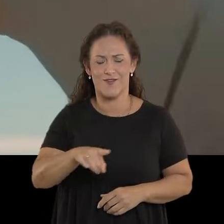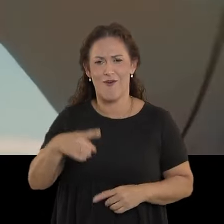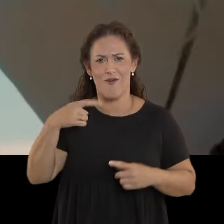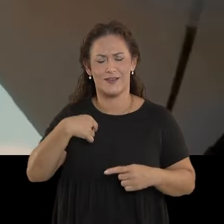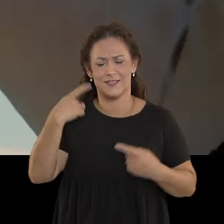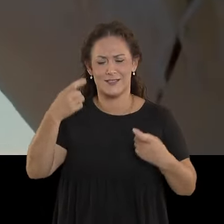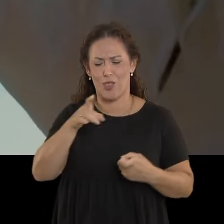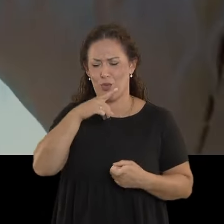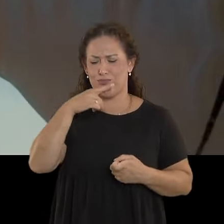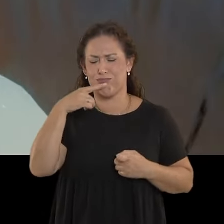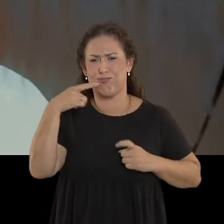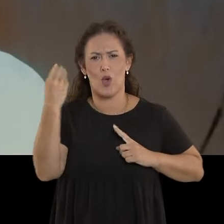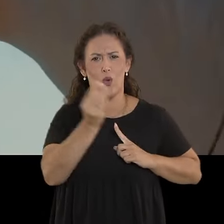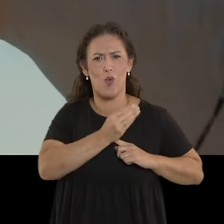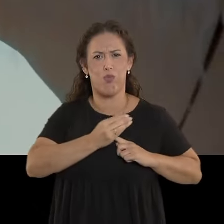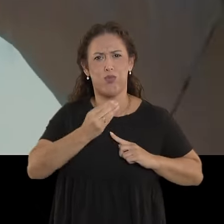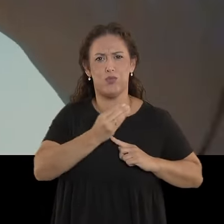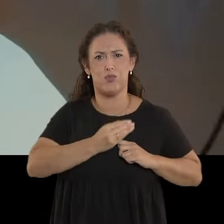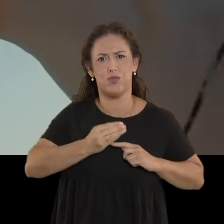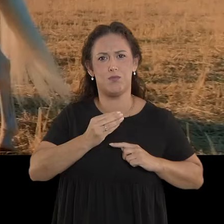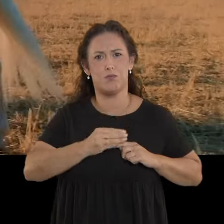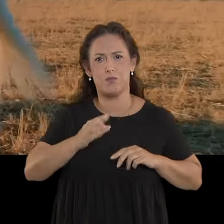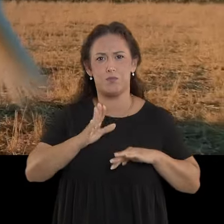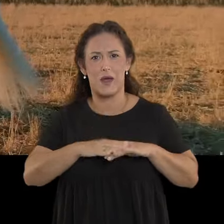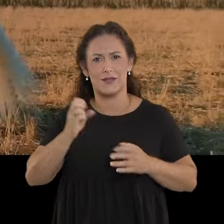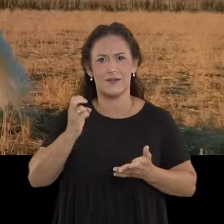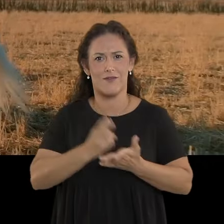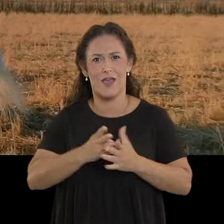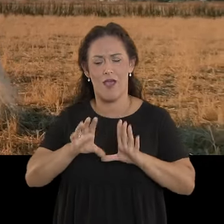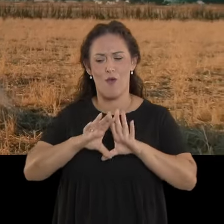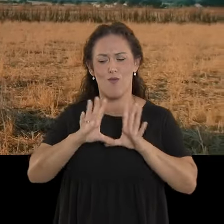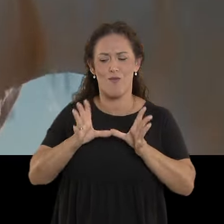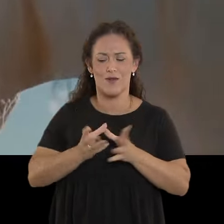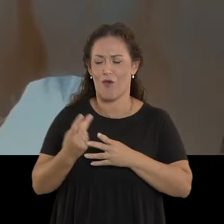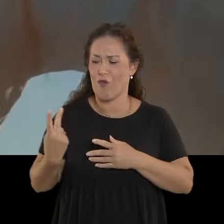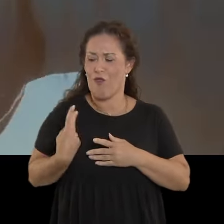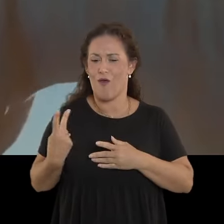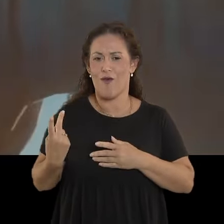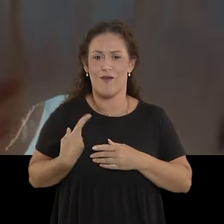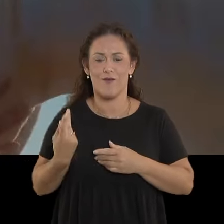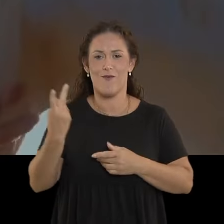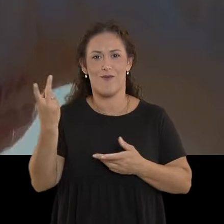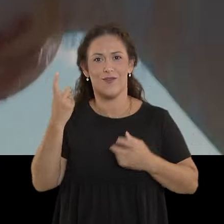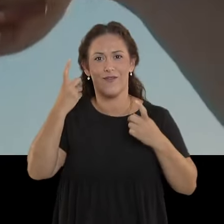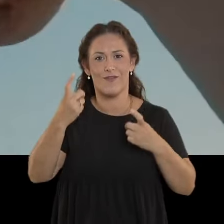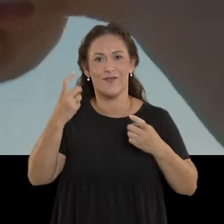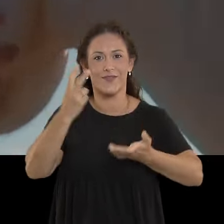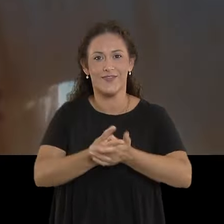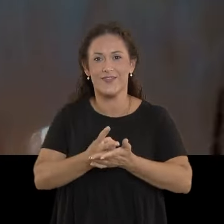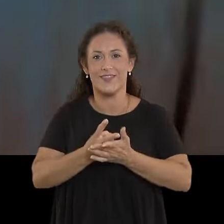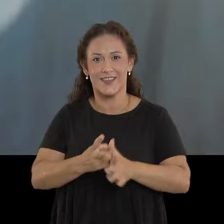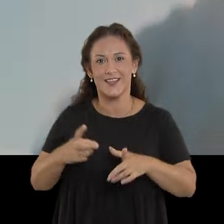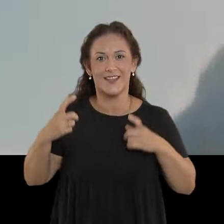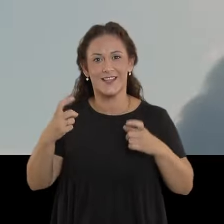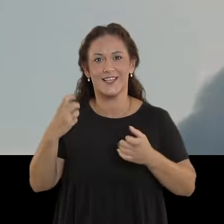intentando curar el dolor, recuperar el universo de dos, una vez